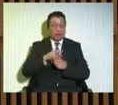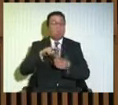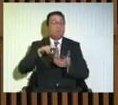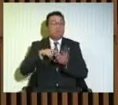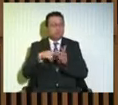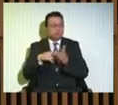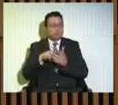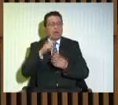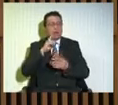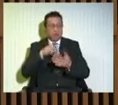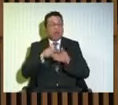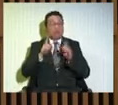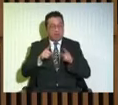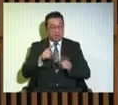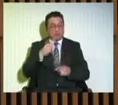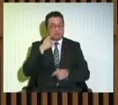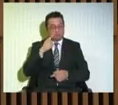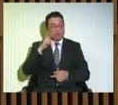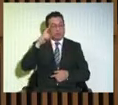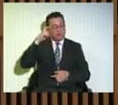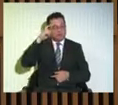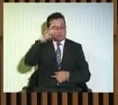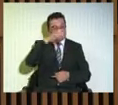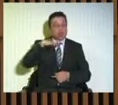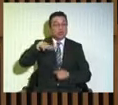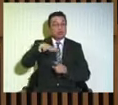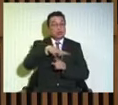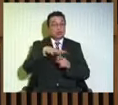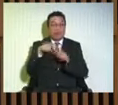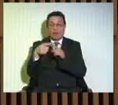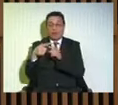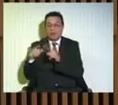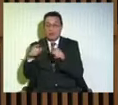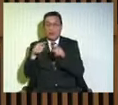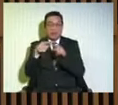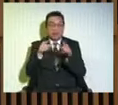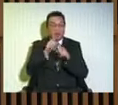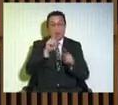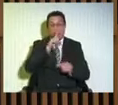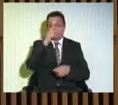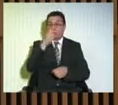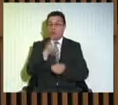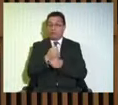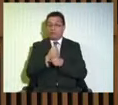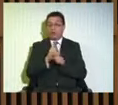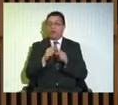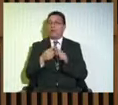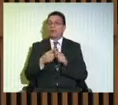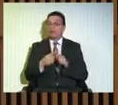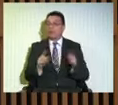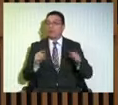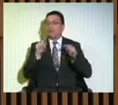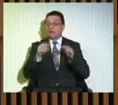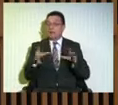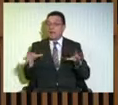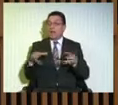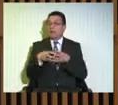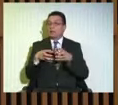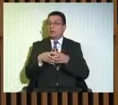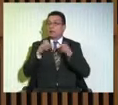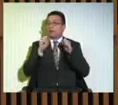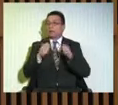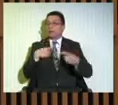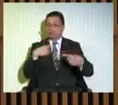que reconocer que son situaciones complejas, que son situaciones diferentes a las cuales estamos acostumbrados a trabajar, pero el equipo ha sido capaz